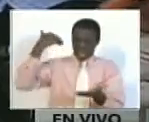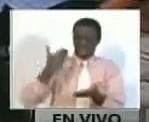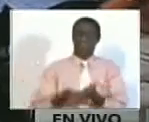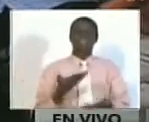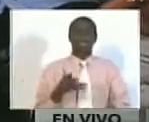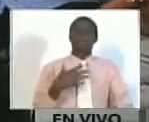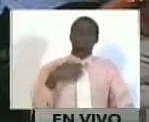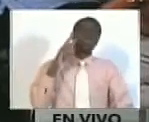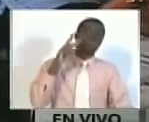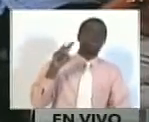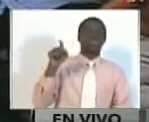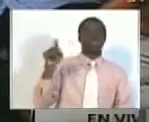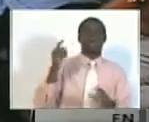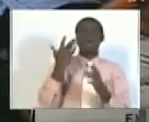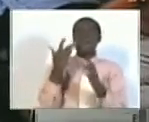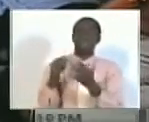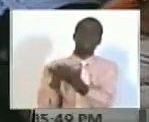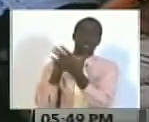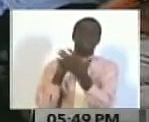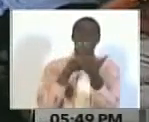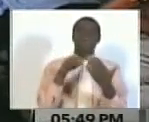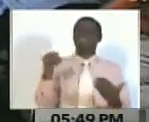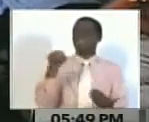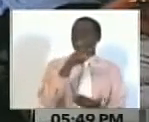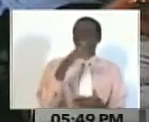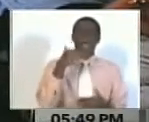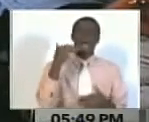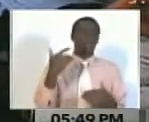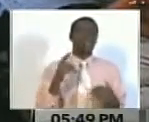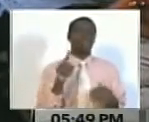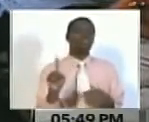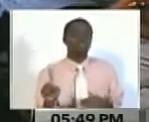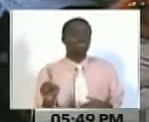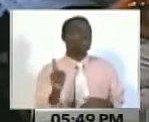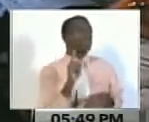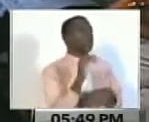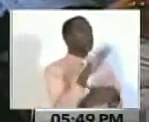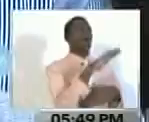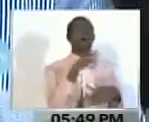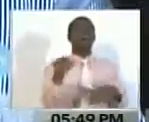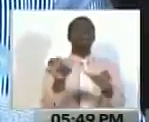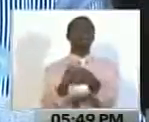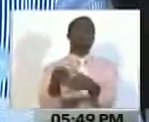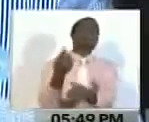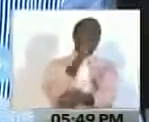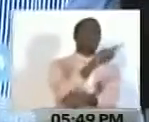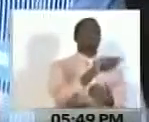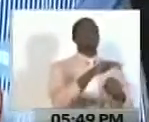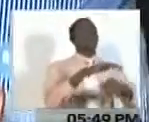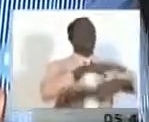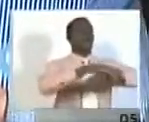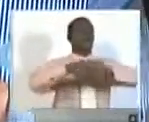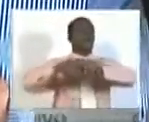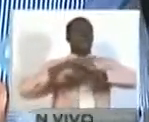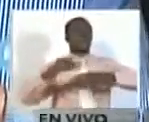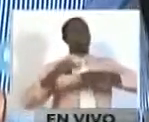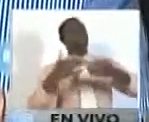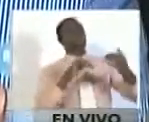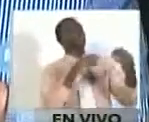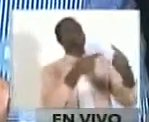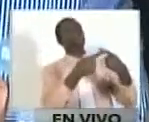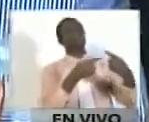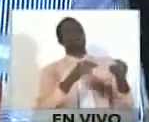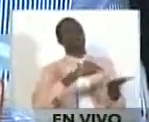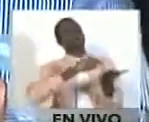visto cómo después de terminar un concierto promocional sale el programador inmediatamente a buscar al manager de esa agrupación a cerrar algún tipo de contratación.